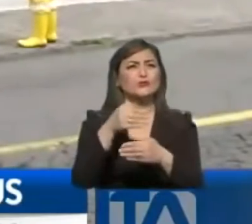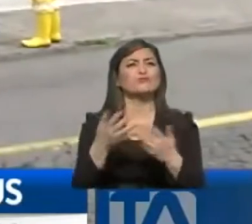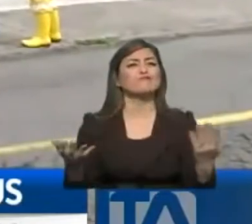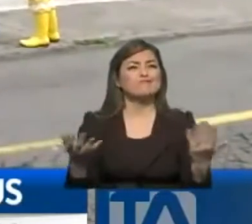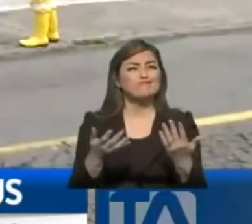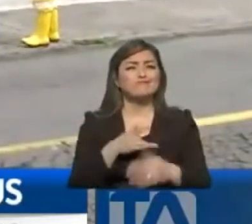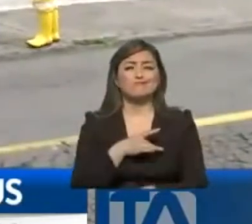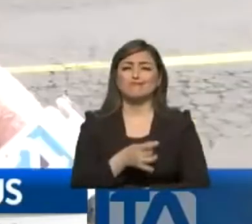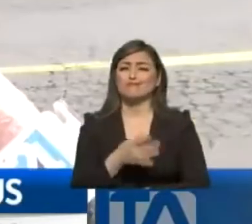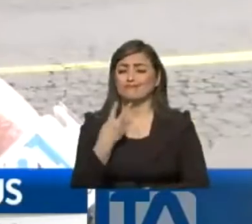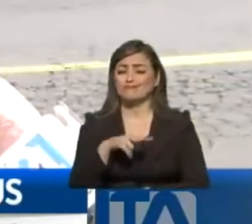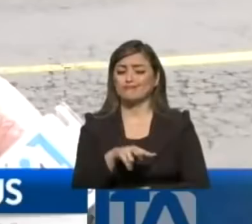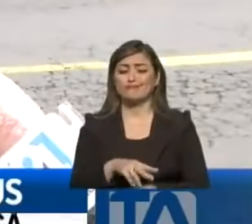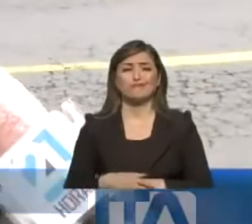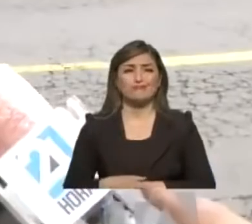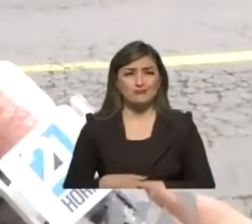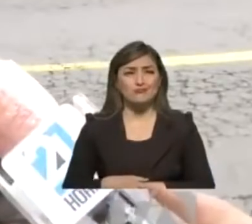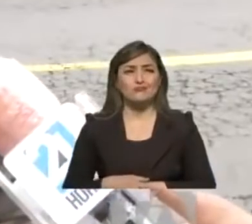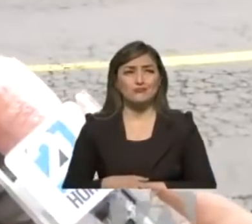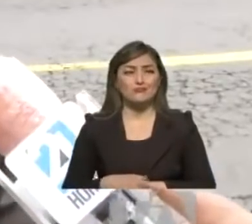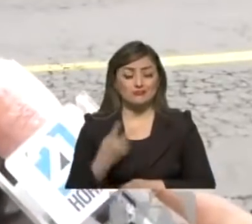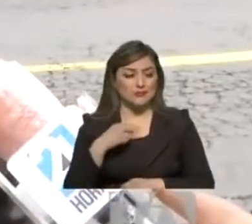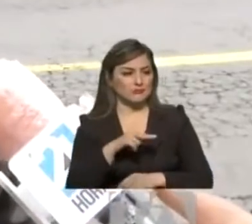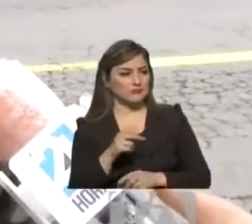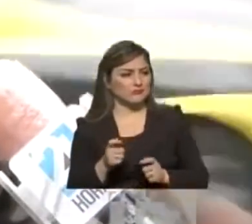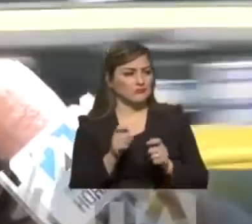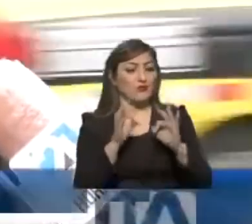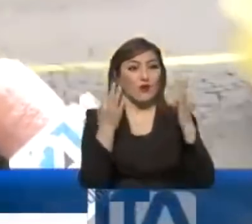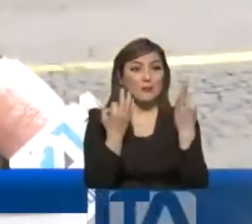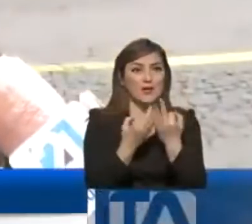procedimientos son dolorosos. Porque en los casos que vamos existen